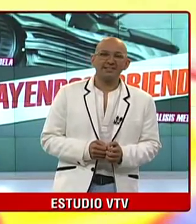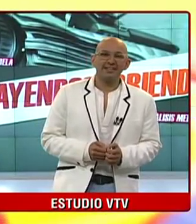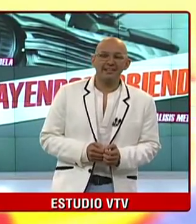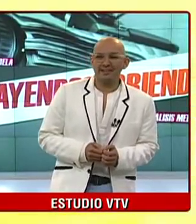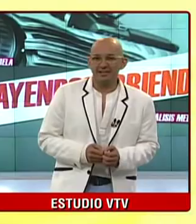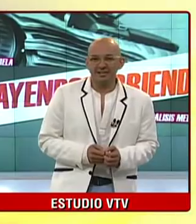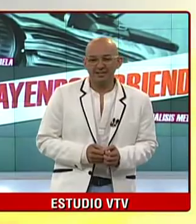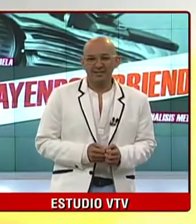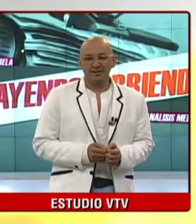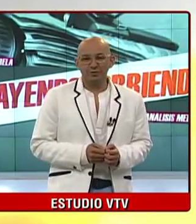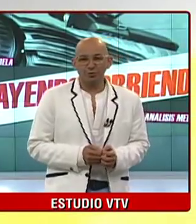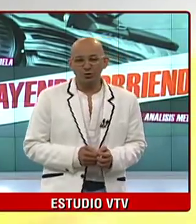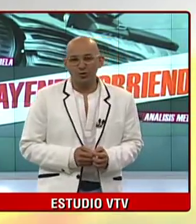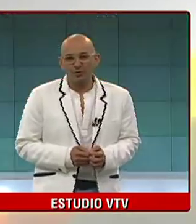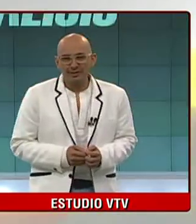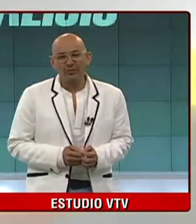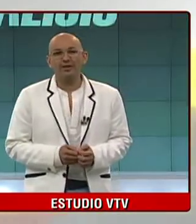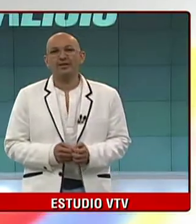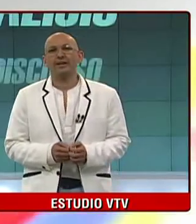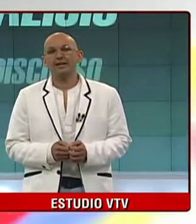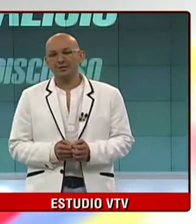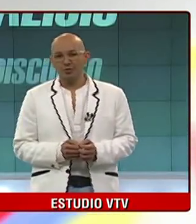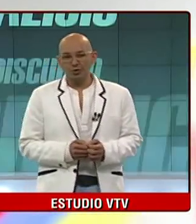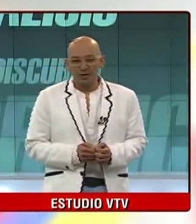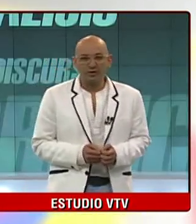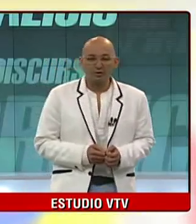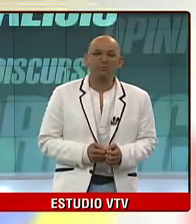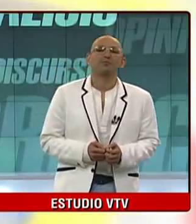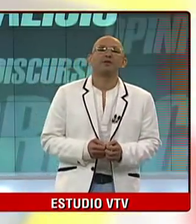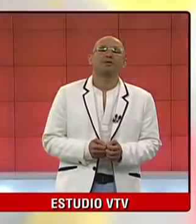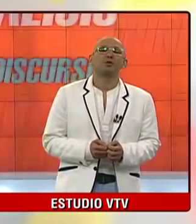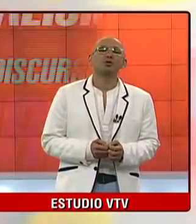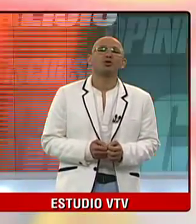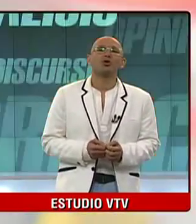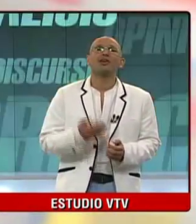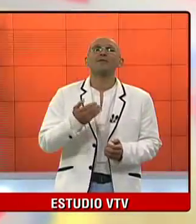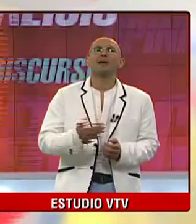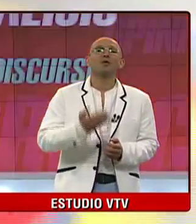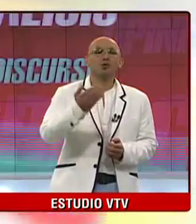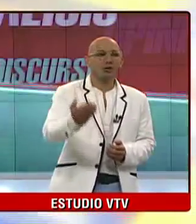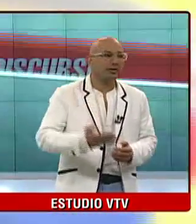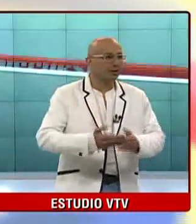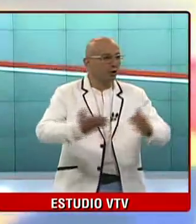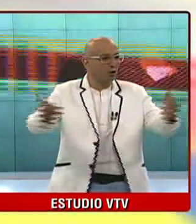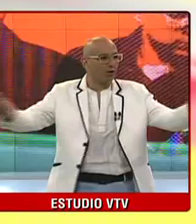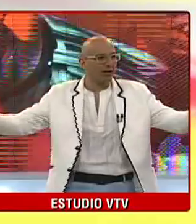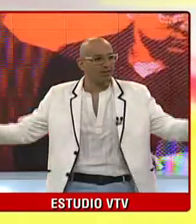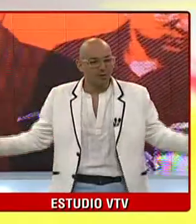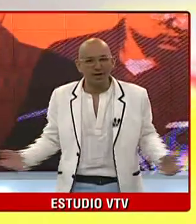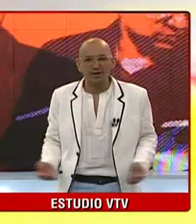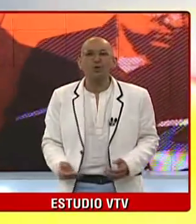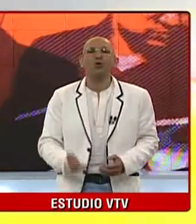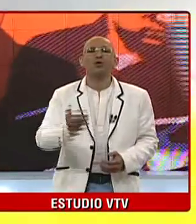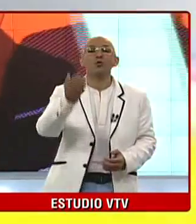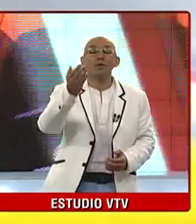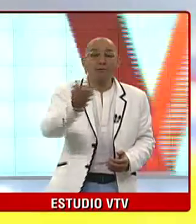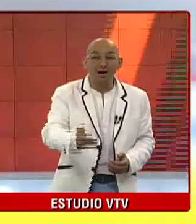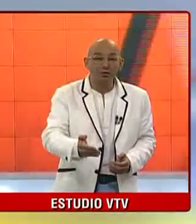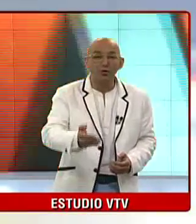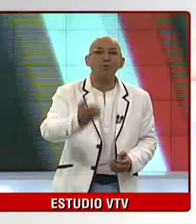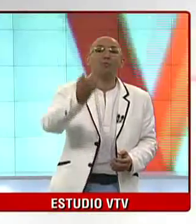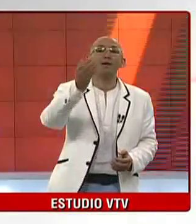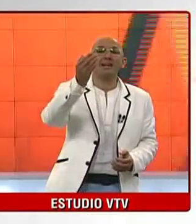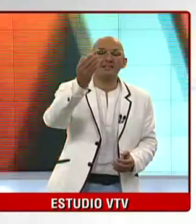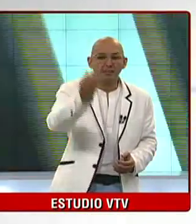Bueno, presidente, desde aquí, desde el estudio de BTV, desde Cayendo y Corriendo, también nosotros le enviamos a ustedes, todo el equipo de Cayendo y Corriendo,